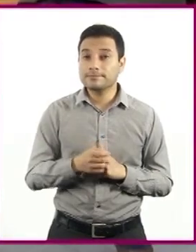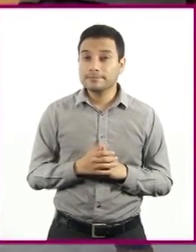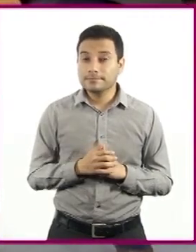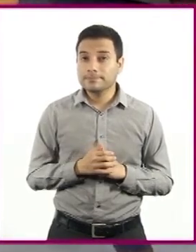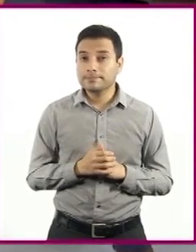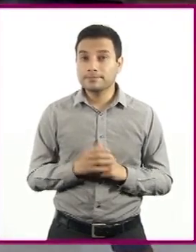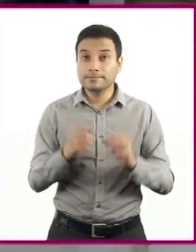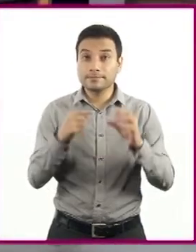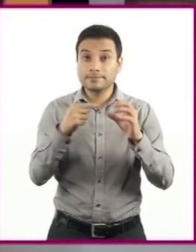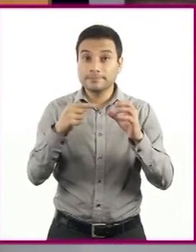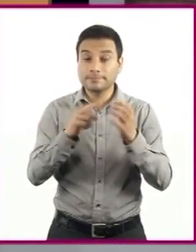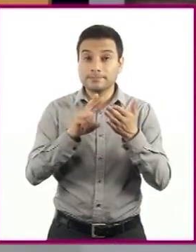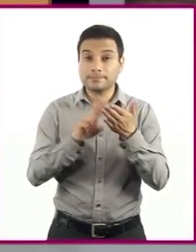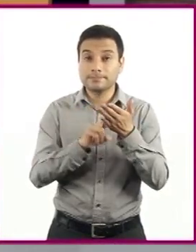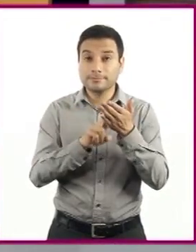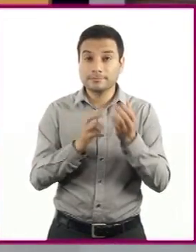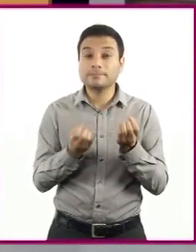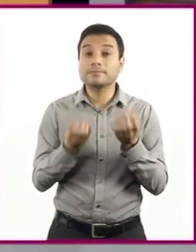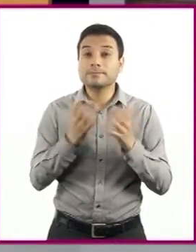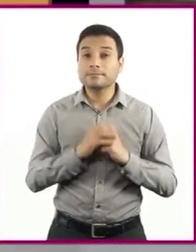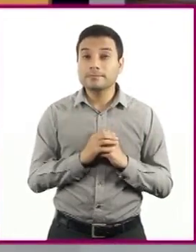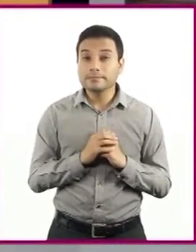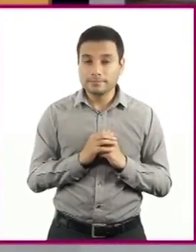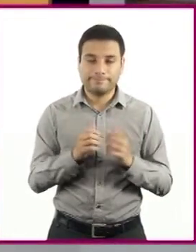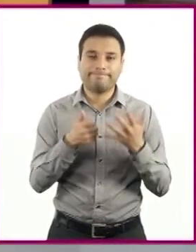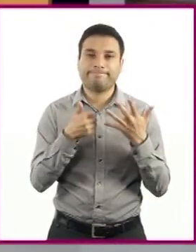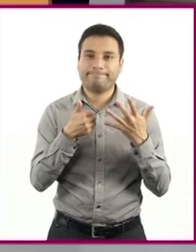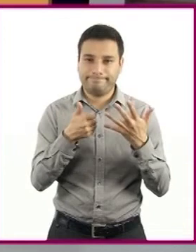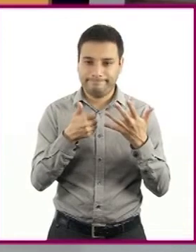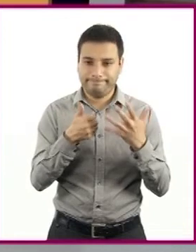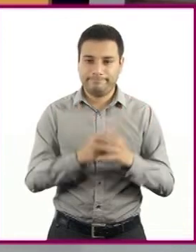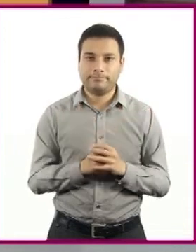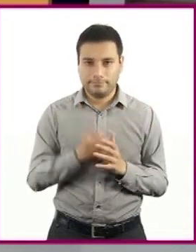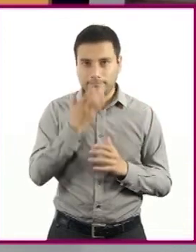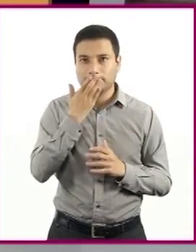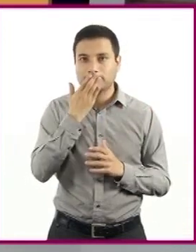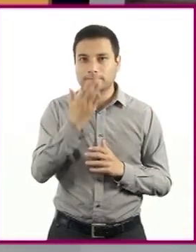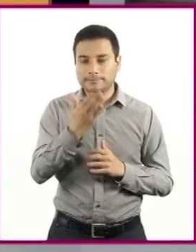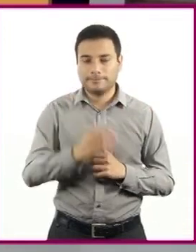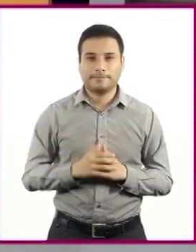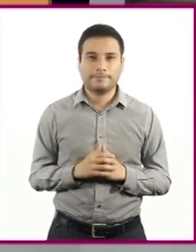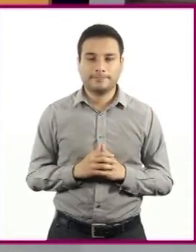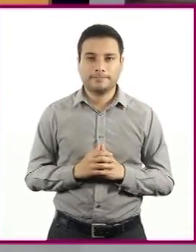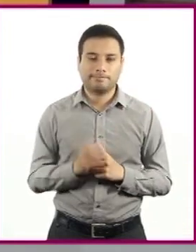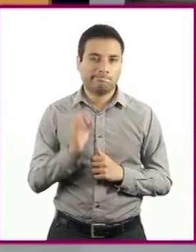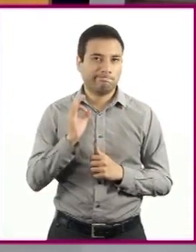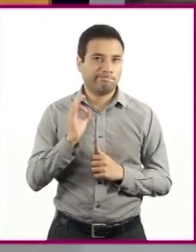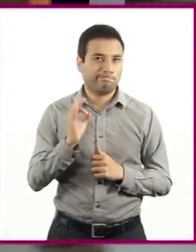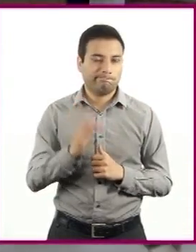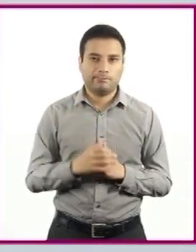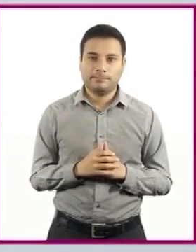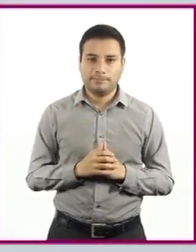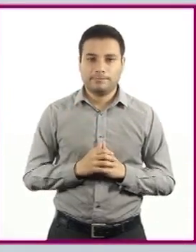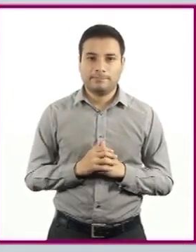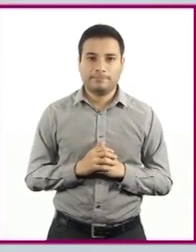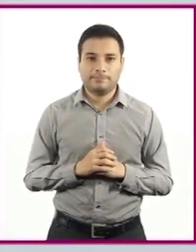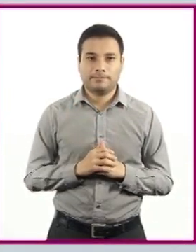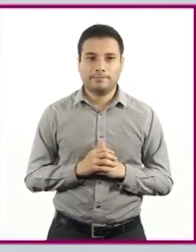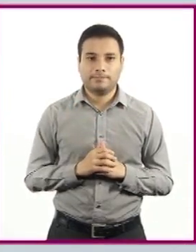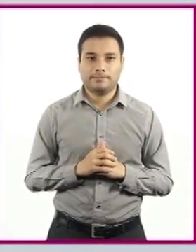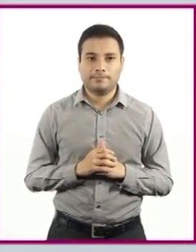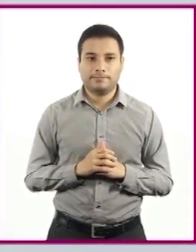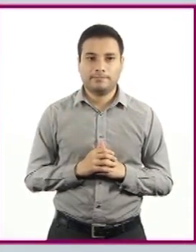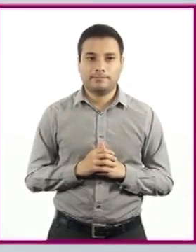¿cuántos electrones de valencia vamos a colocar, maestra? 6. Muy bien, maestra. Perfecto. Ya